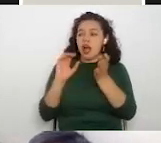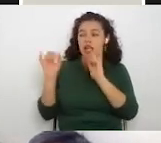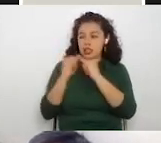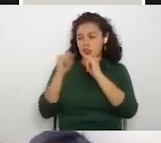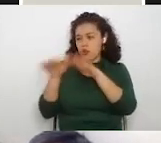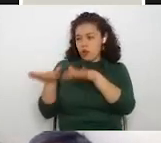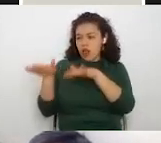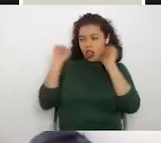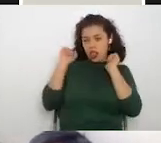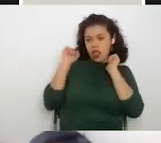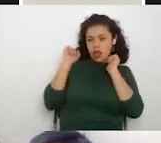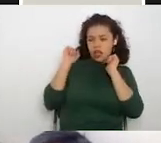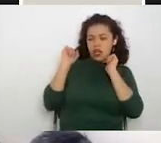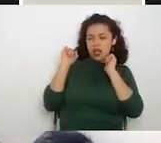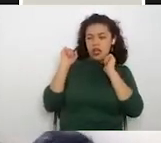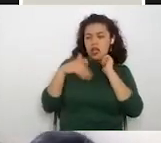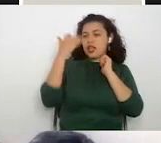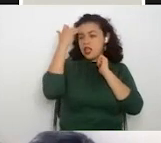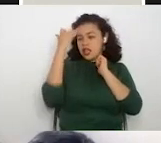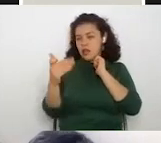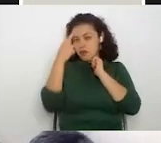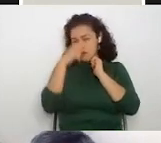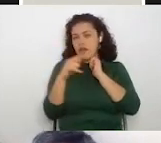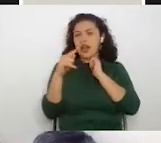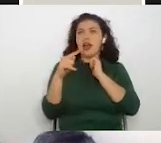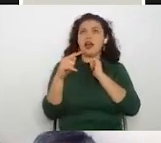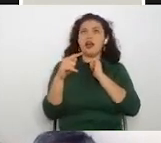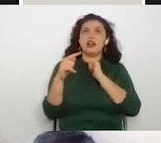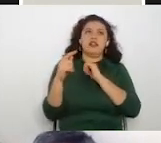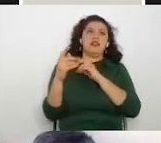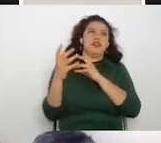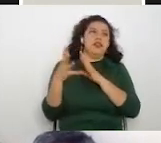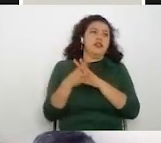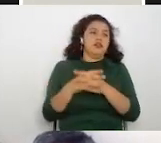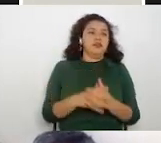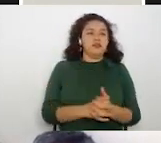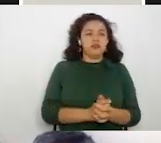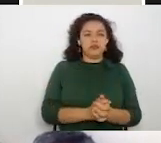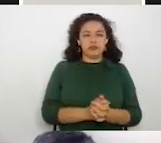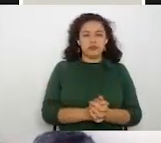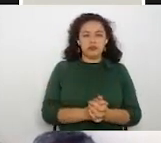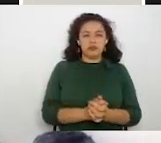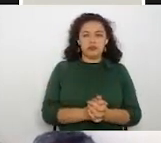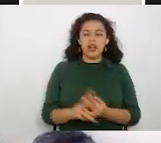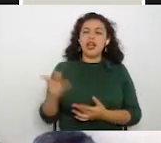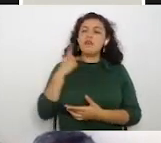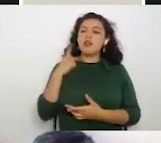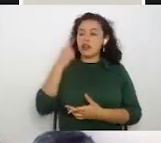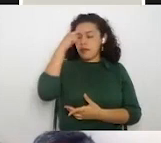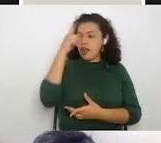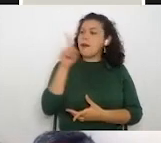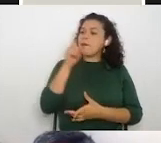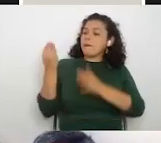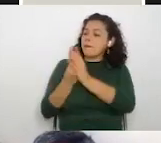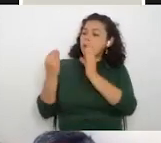institución, tenemos cierto tiempo para pues dar cumplimiento a esa política de